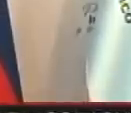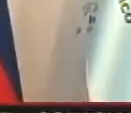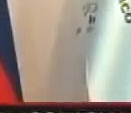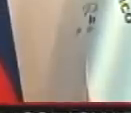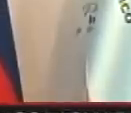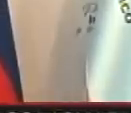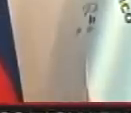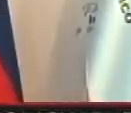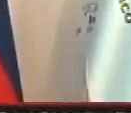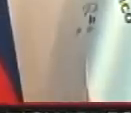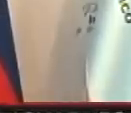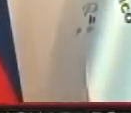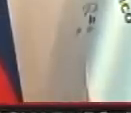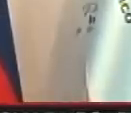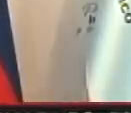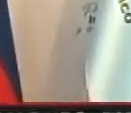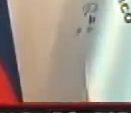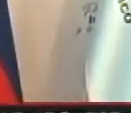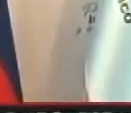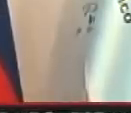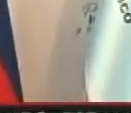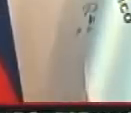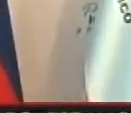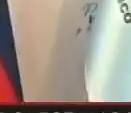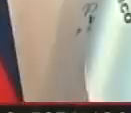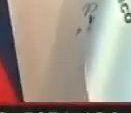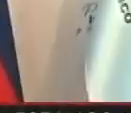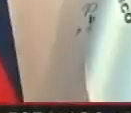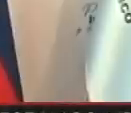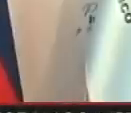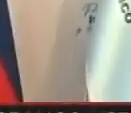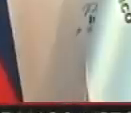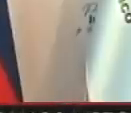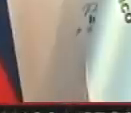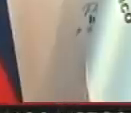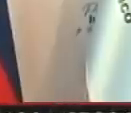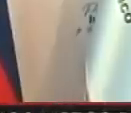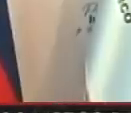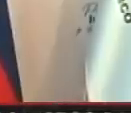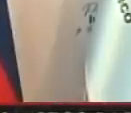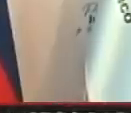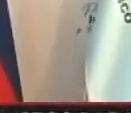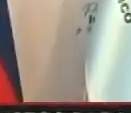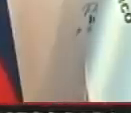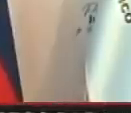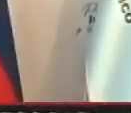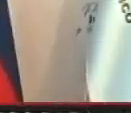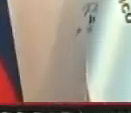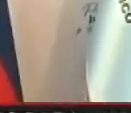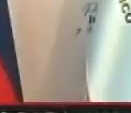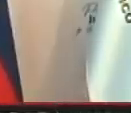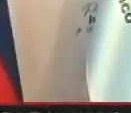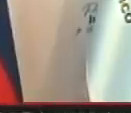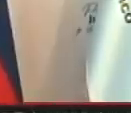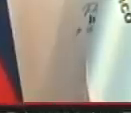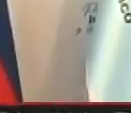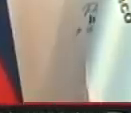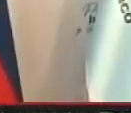terreno para próximas o futuras acciones que impliquen de forma